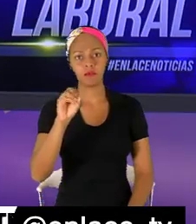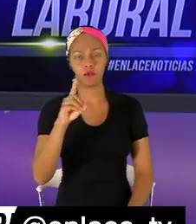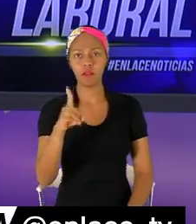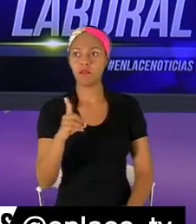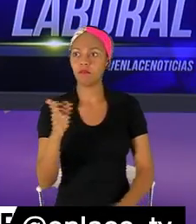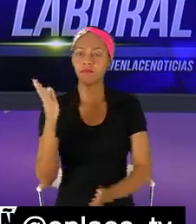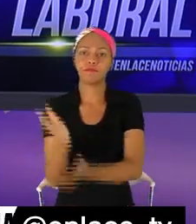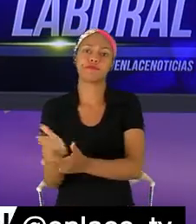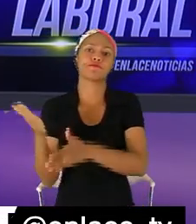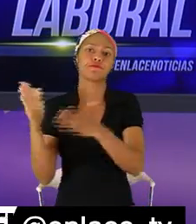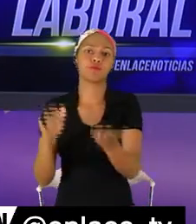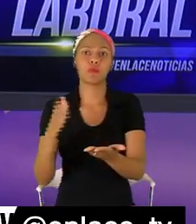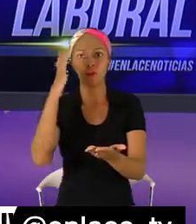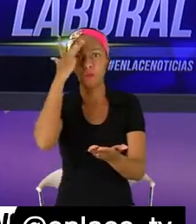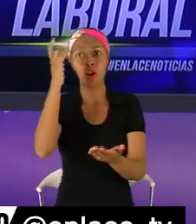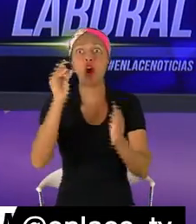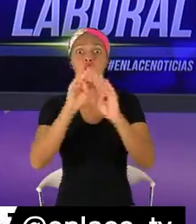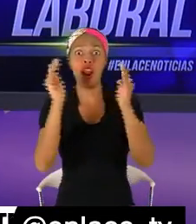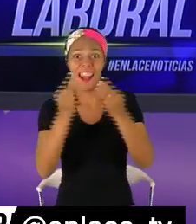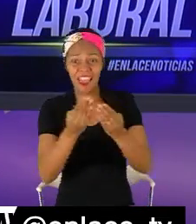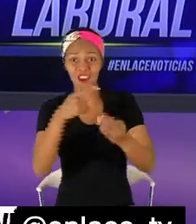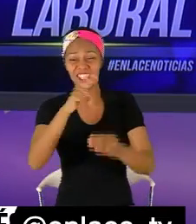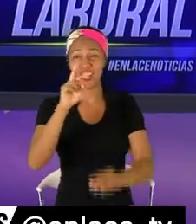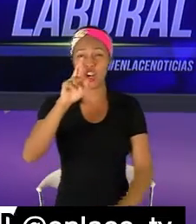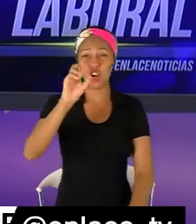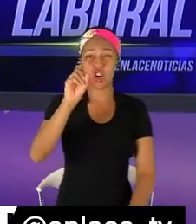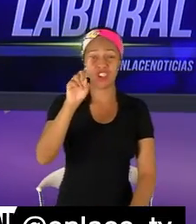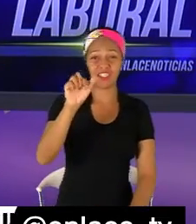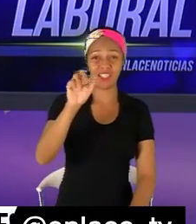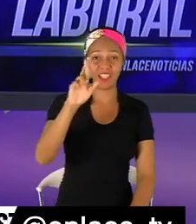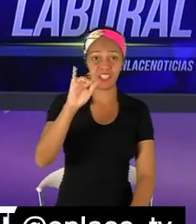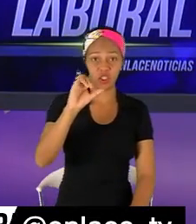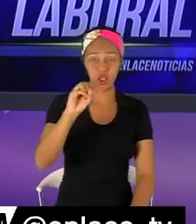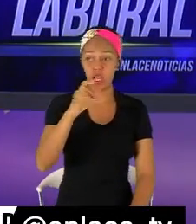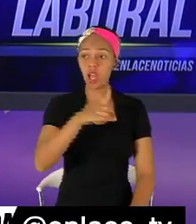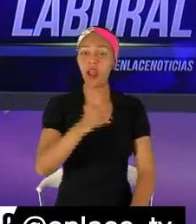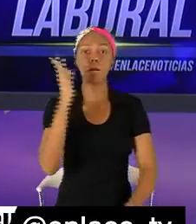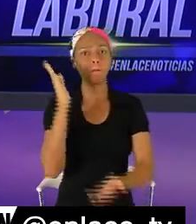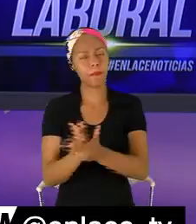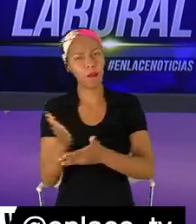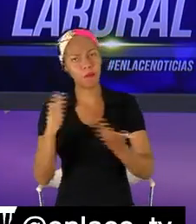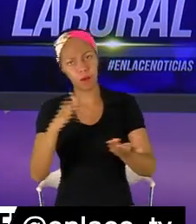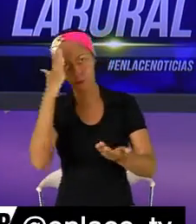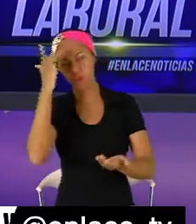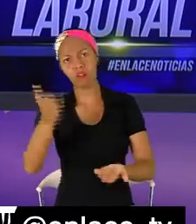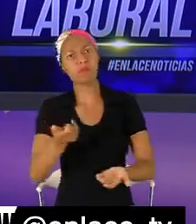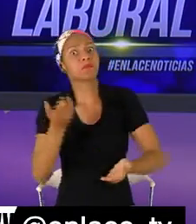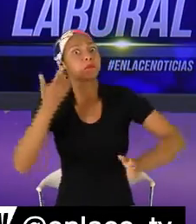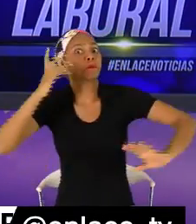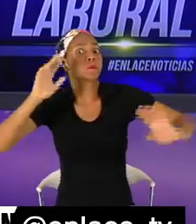laboral en el Colegio El Rosario. Familiares del occiso solicitan que el suceso sea investigado.